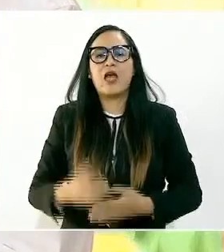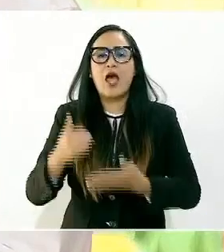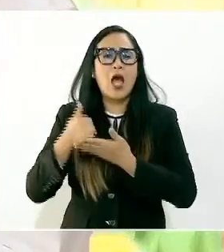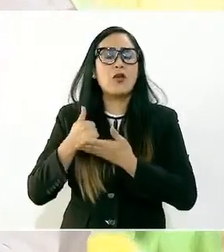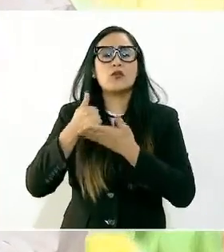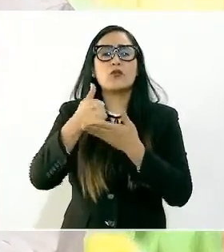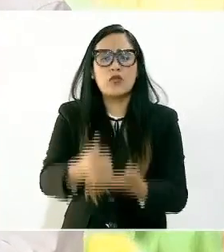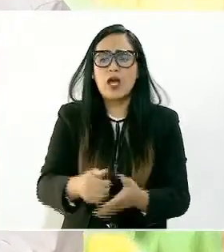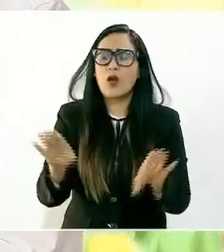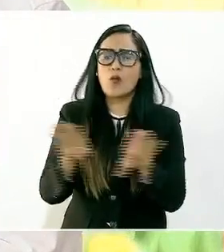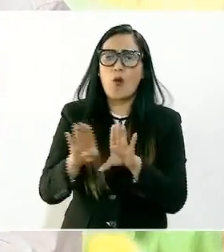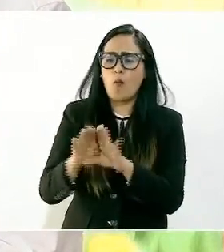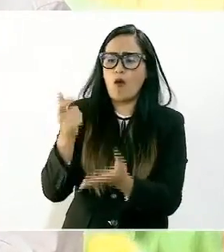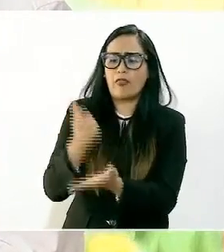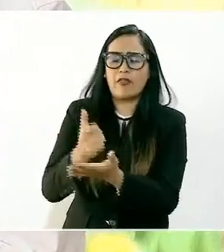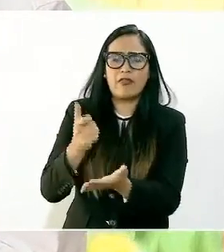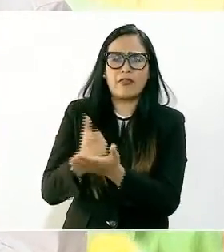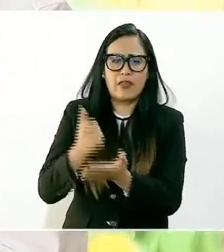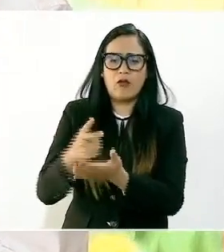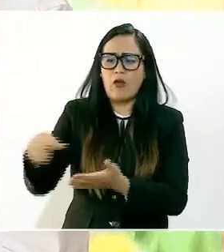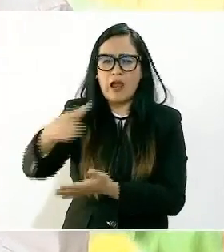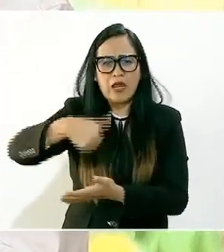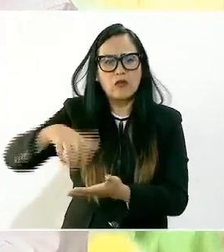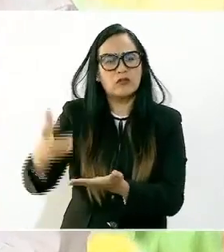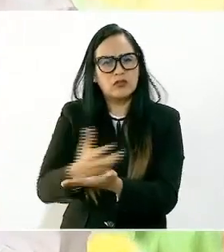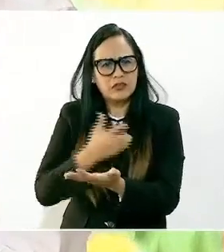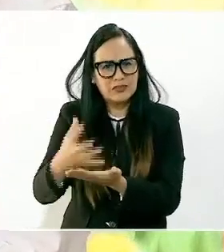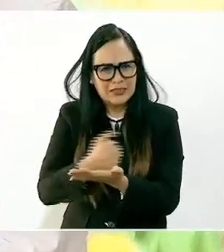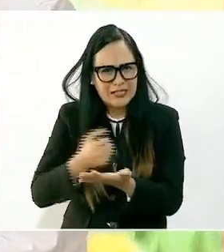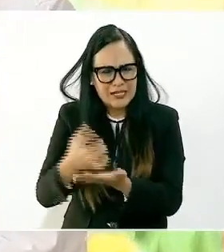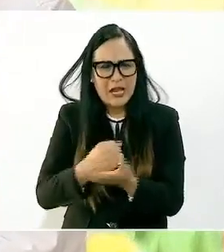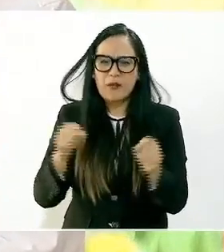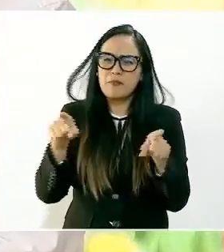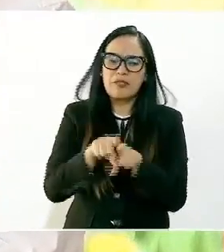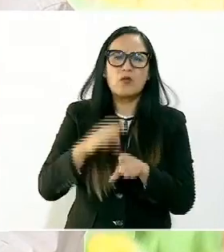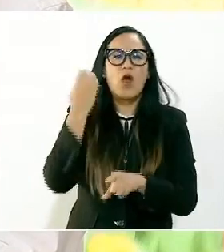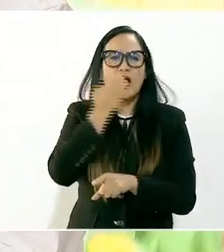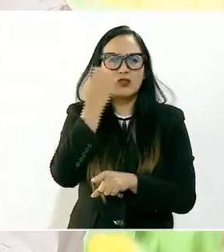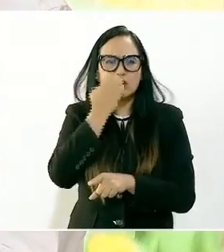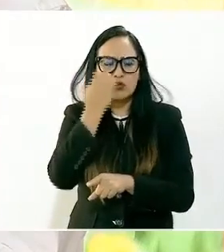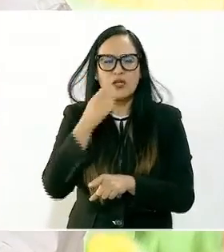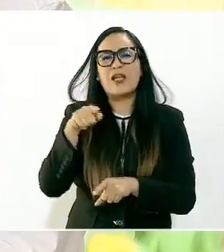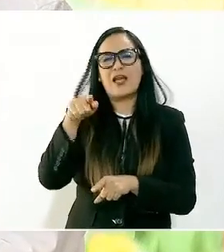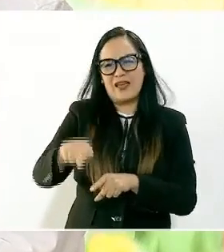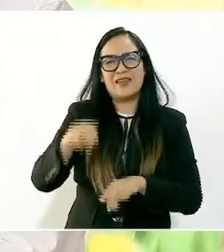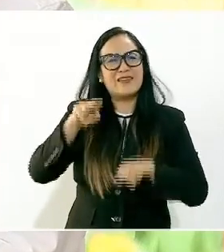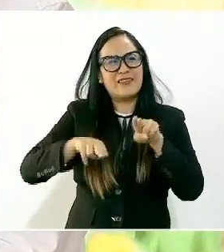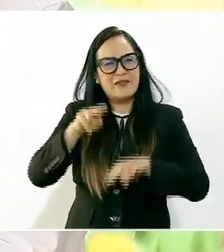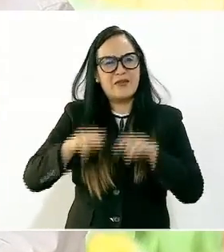facilitar los ingresos a las escuelas, sobre todo en el nivel superior.